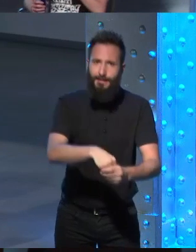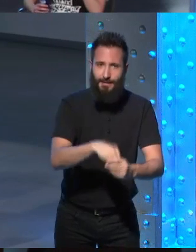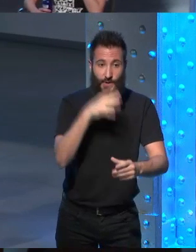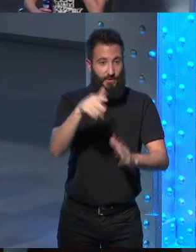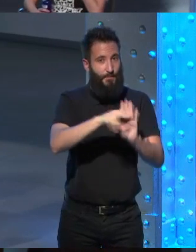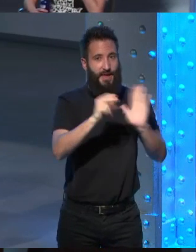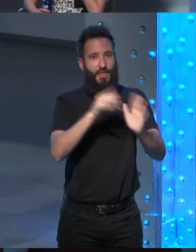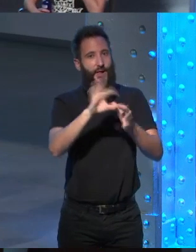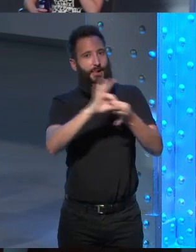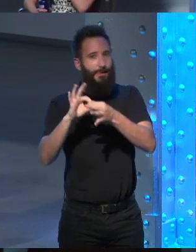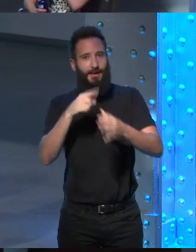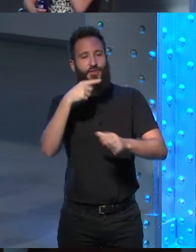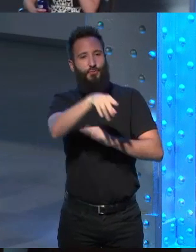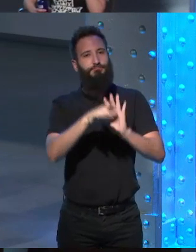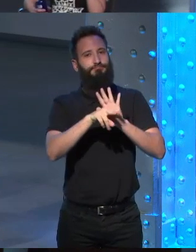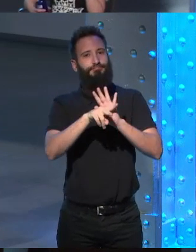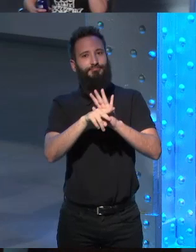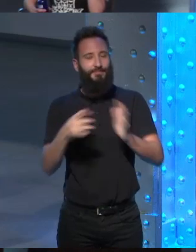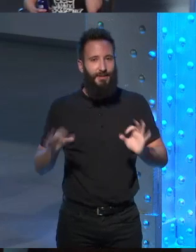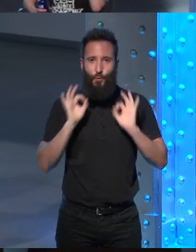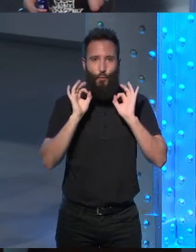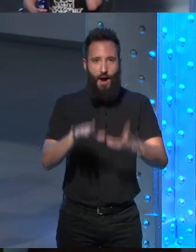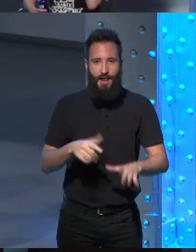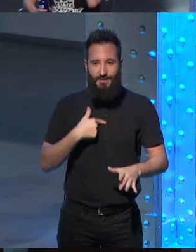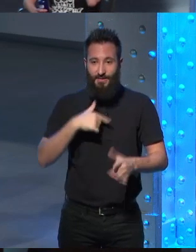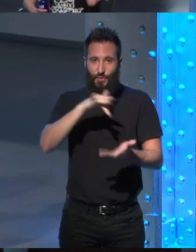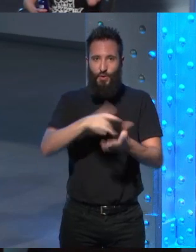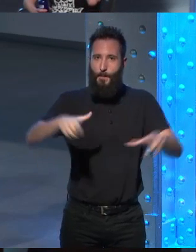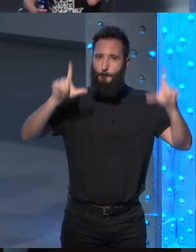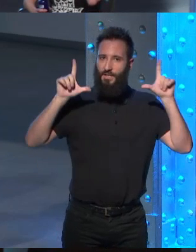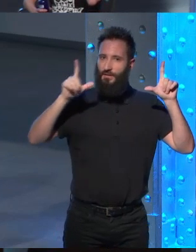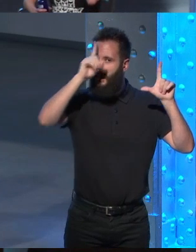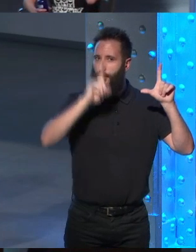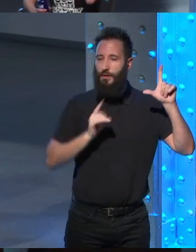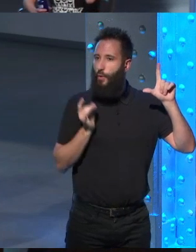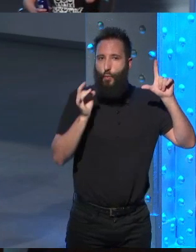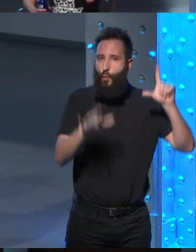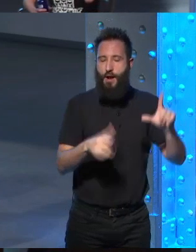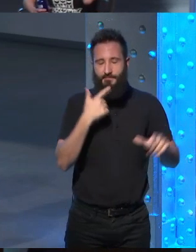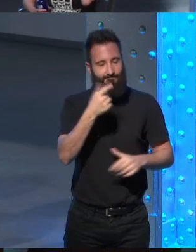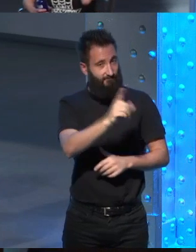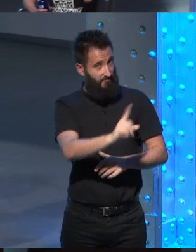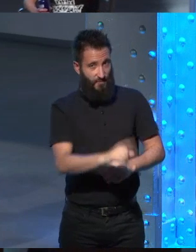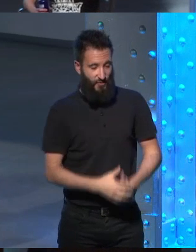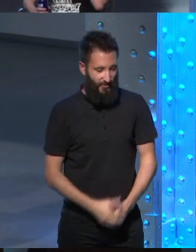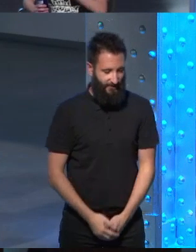los vídeos y se ha metido en el papel. Comiendo me decían los chicos, es que no haces ningún personaje. Y digo, no.